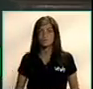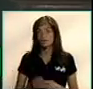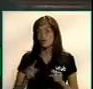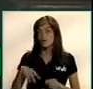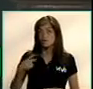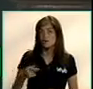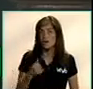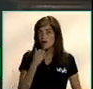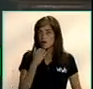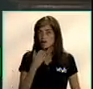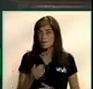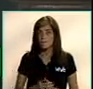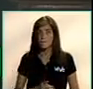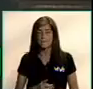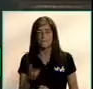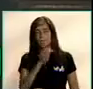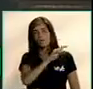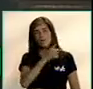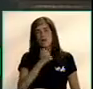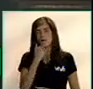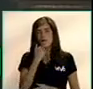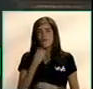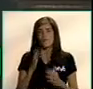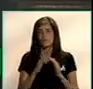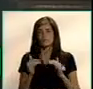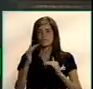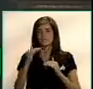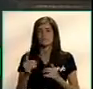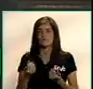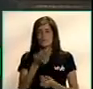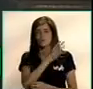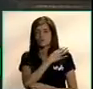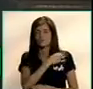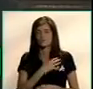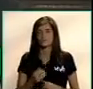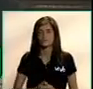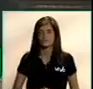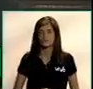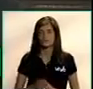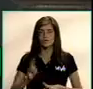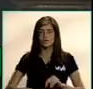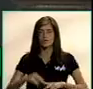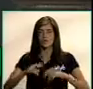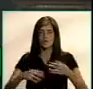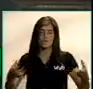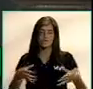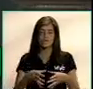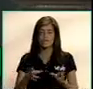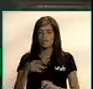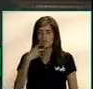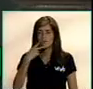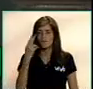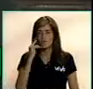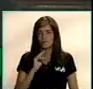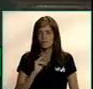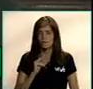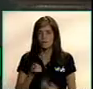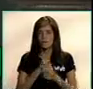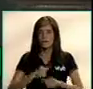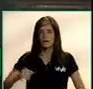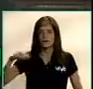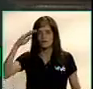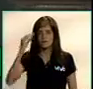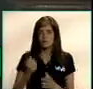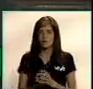como mayor, asciende luego como a teniente coronel, construye un movimiento bolivariano en el ejército, que